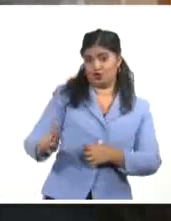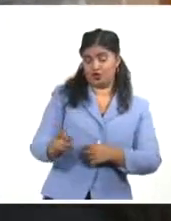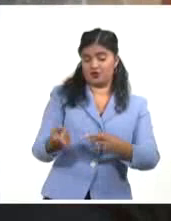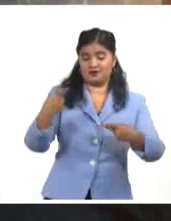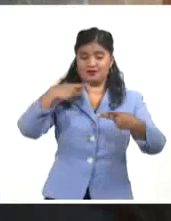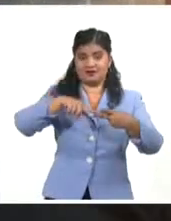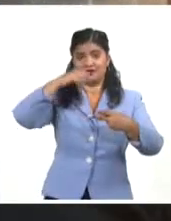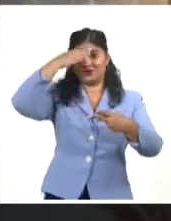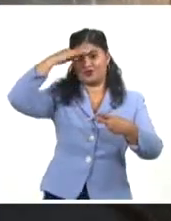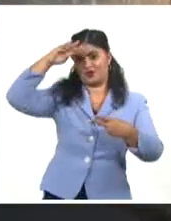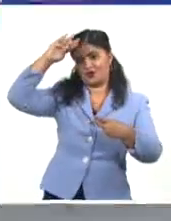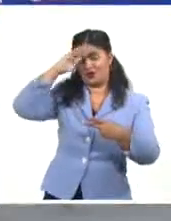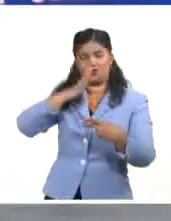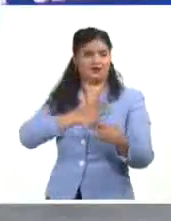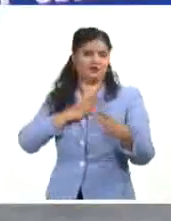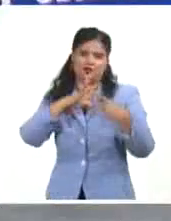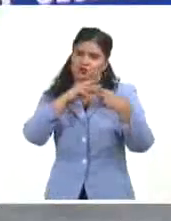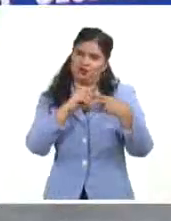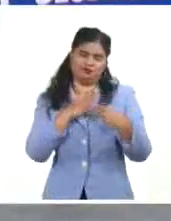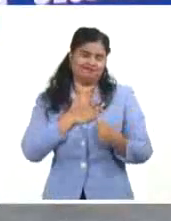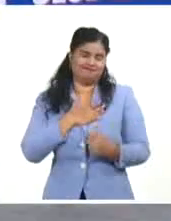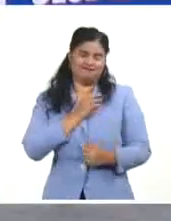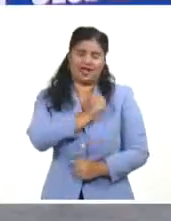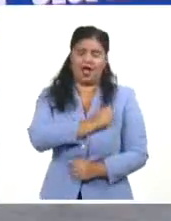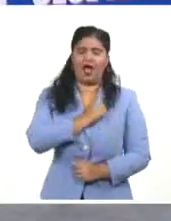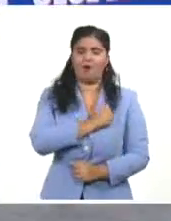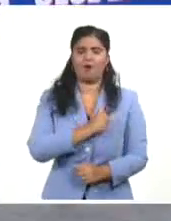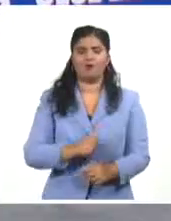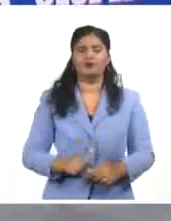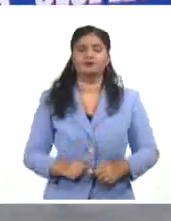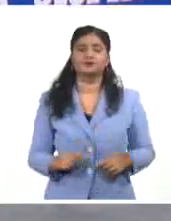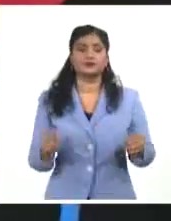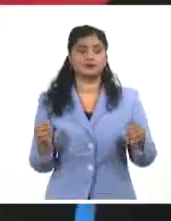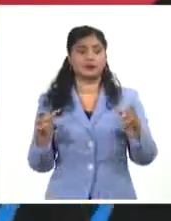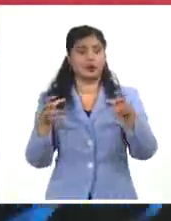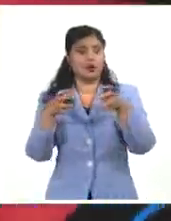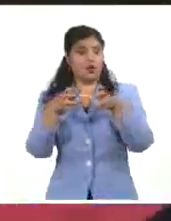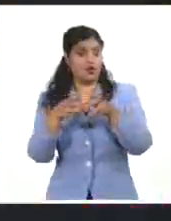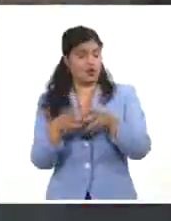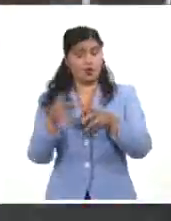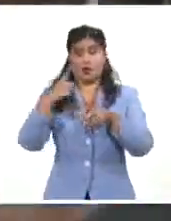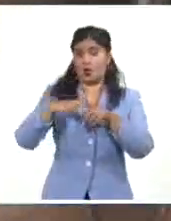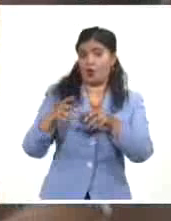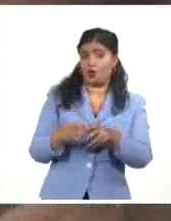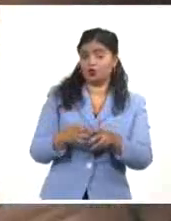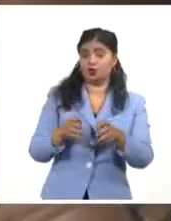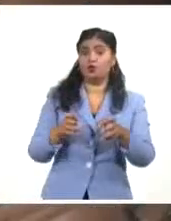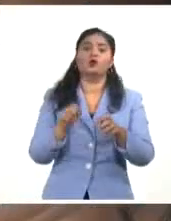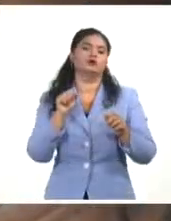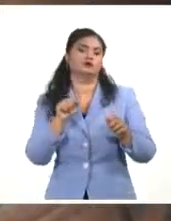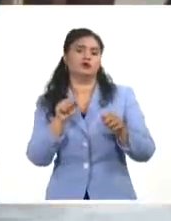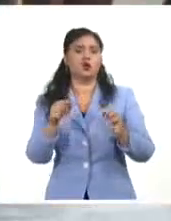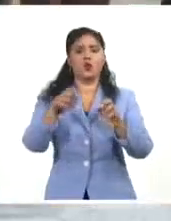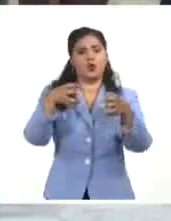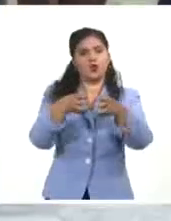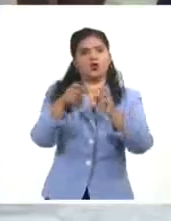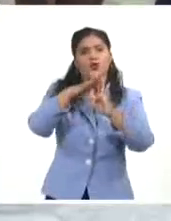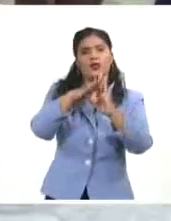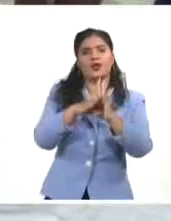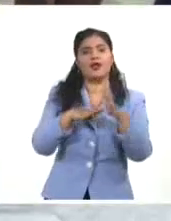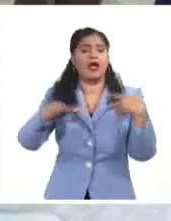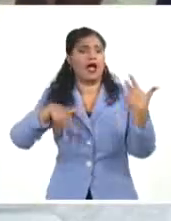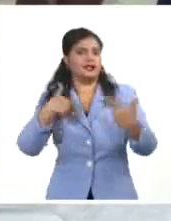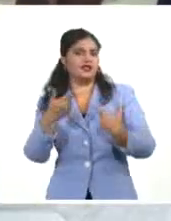parte? De Puerto Rico. La también denominada Brigada de la Victoria cumplirá un amplio programa de actividades que